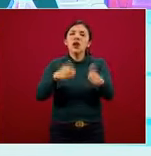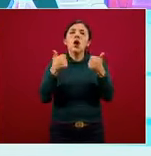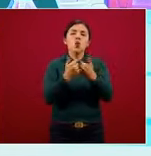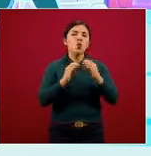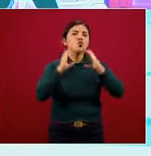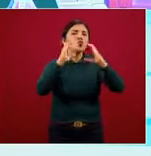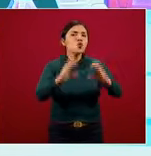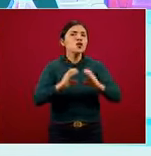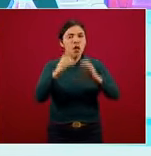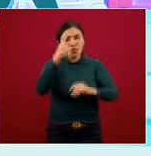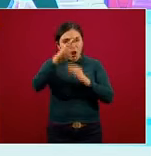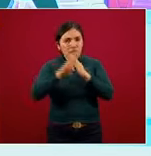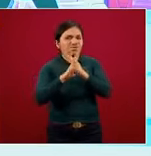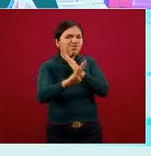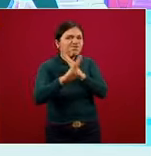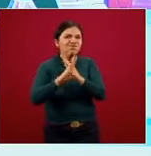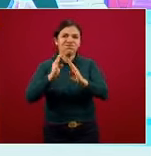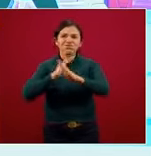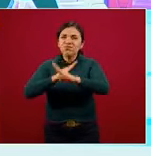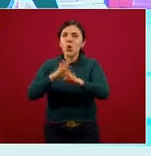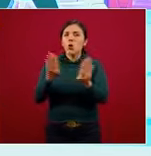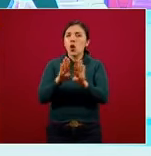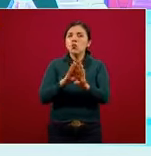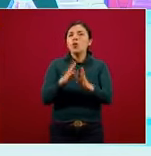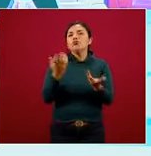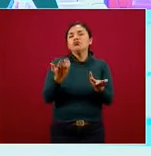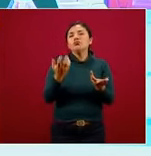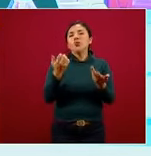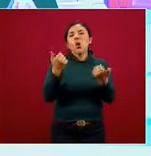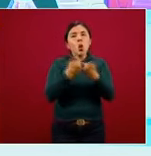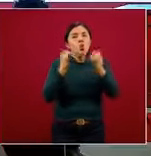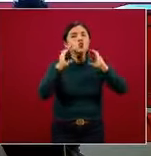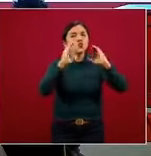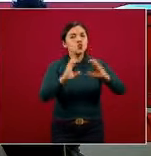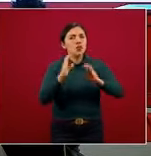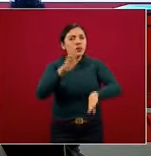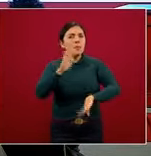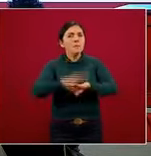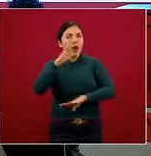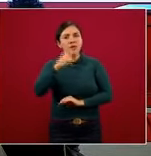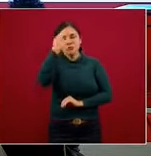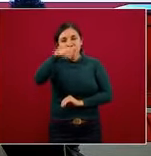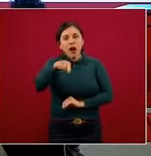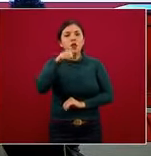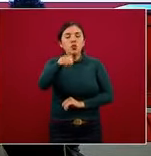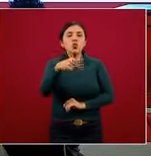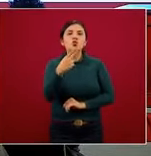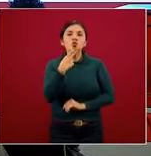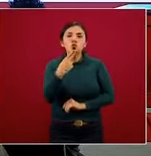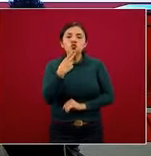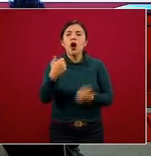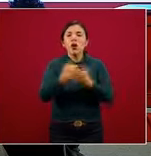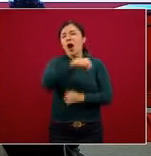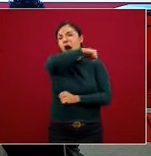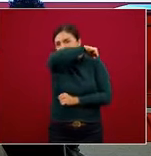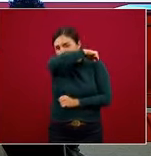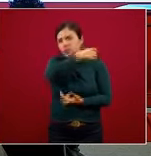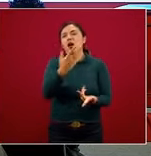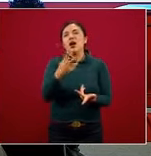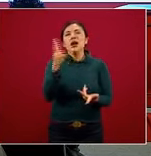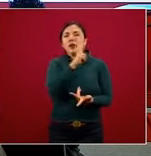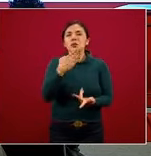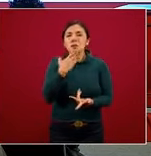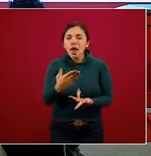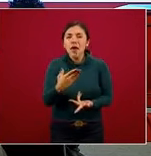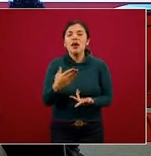las medidas básicas de prevención y teniendo mucho cuidado al utilizar la etiqueta respiratoria y